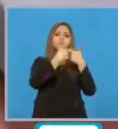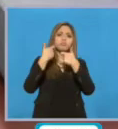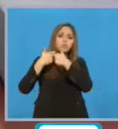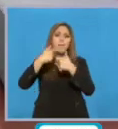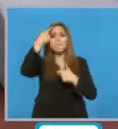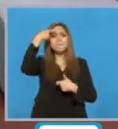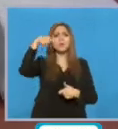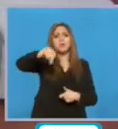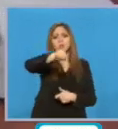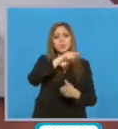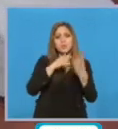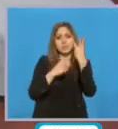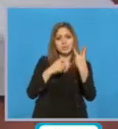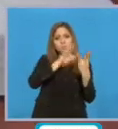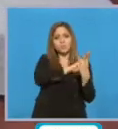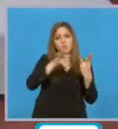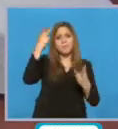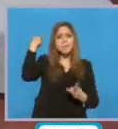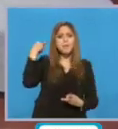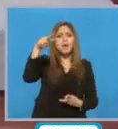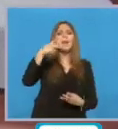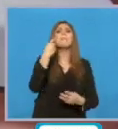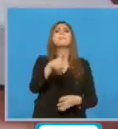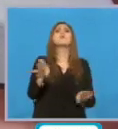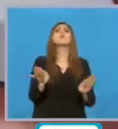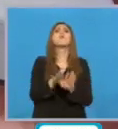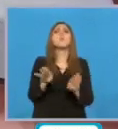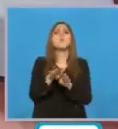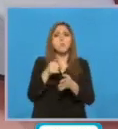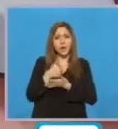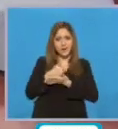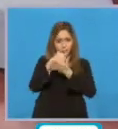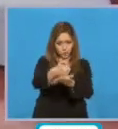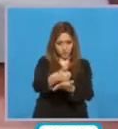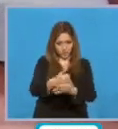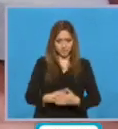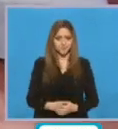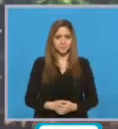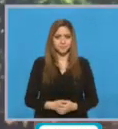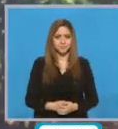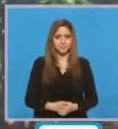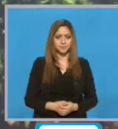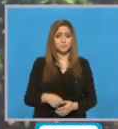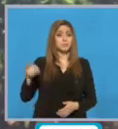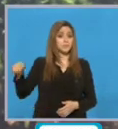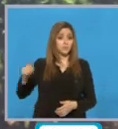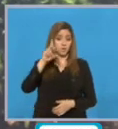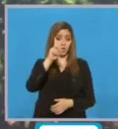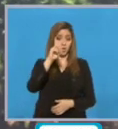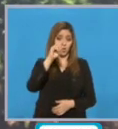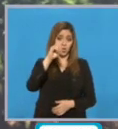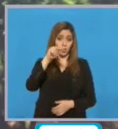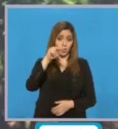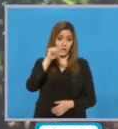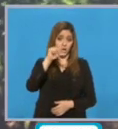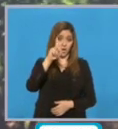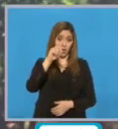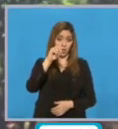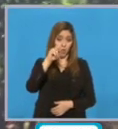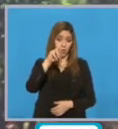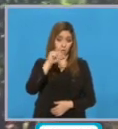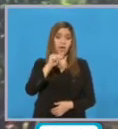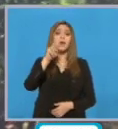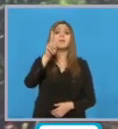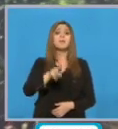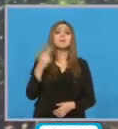viajar. ¿Cómo podemos ayudarlos? Cuéntenos. Tenemos una campaña en donadora. Necesitamos bastantes recursos ya que